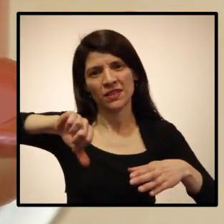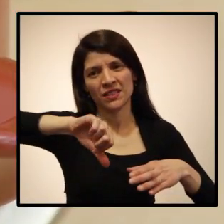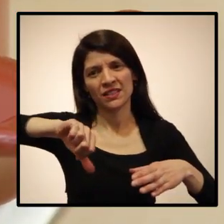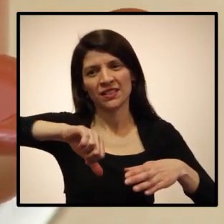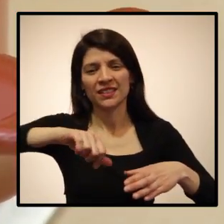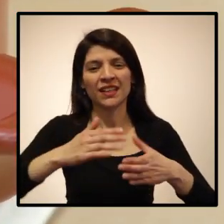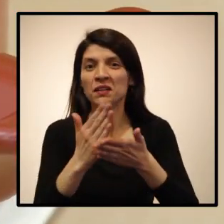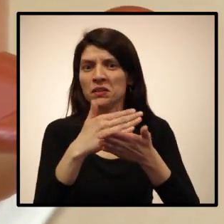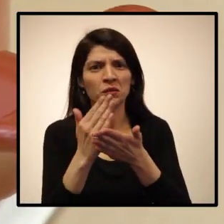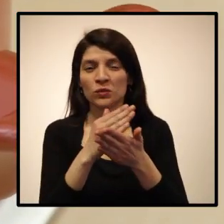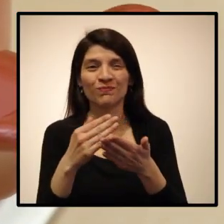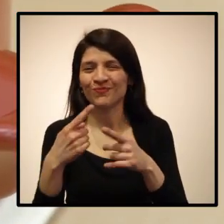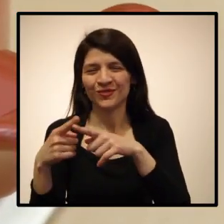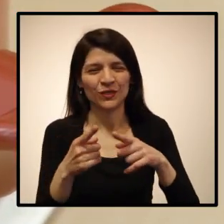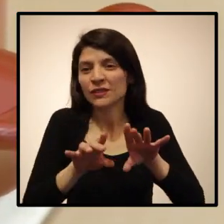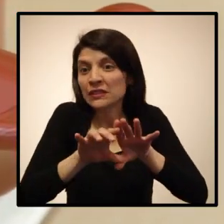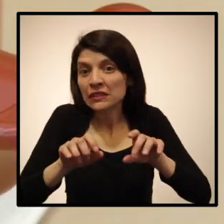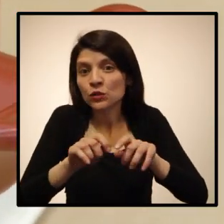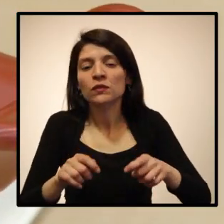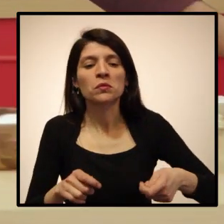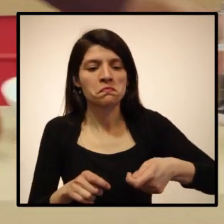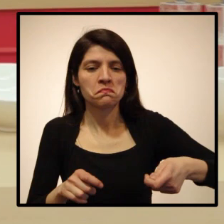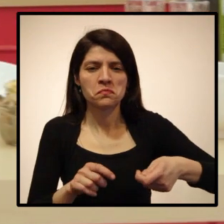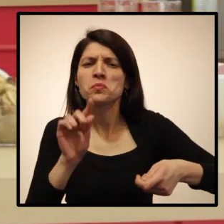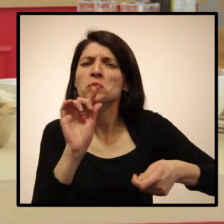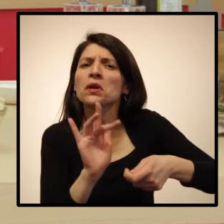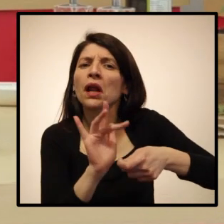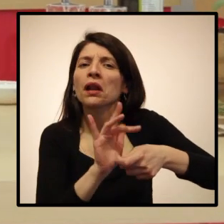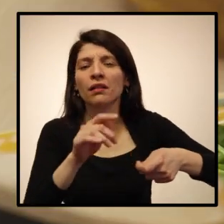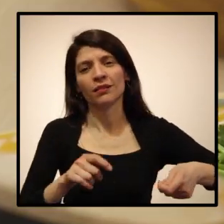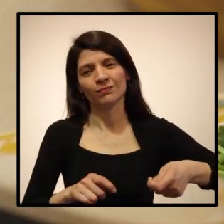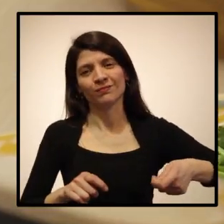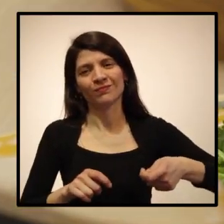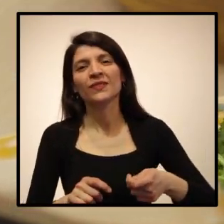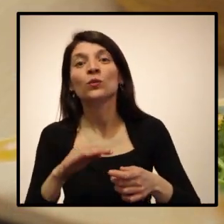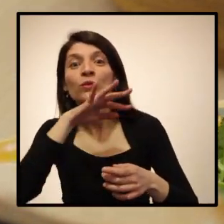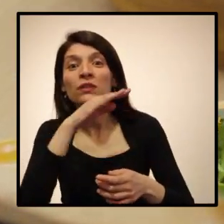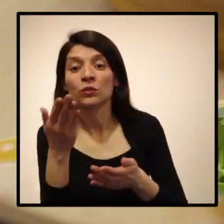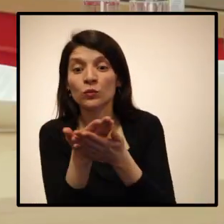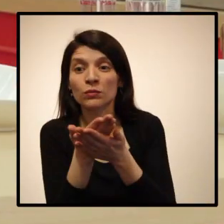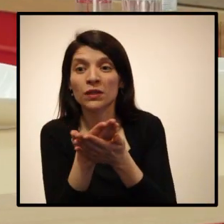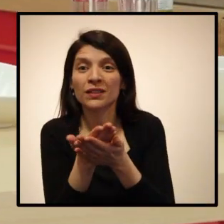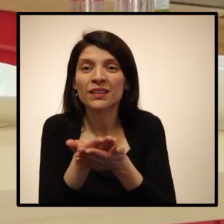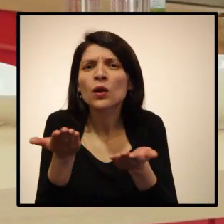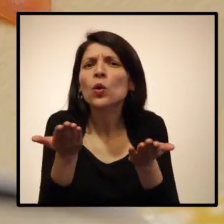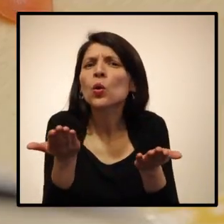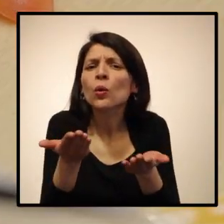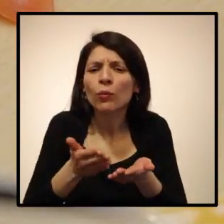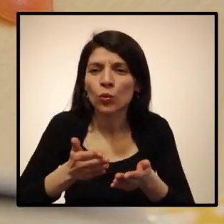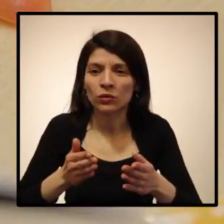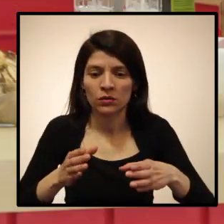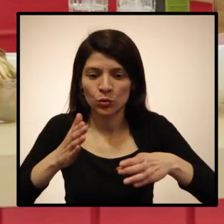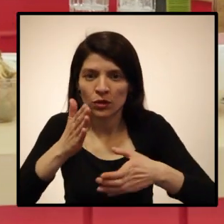sofrito, lo vamos a incorporar por acá. Vamos a dejar que tome temperatura y vamos a utilizar un tomate sin pepa. ¿De qué forma? Vamos a cortar en